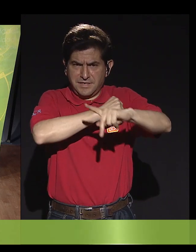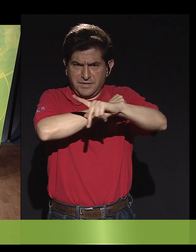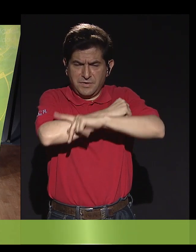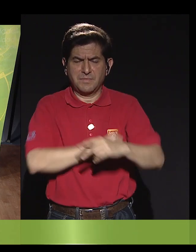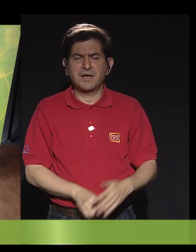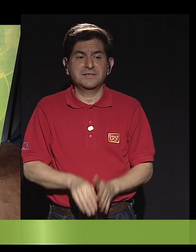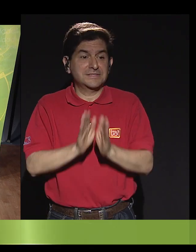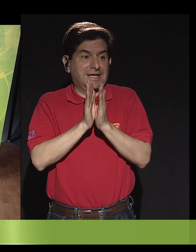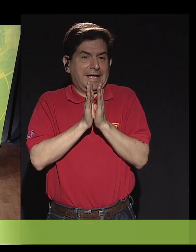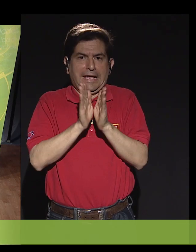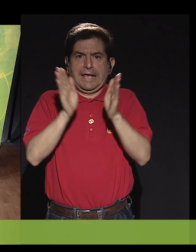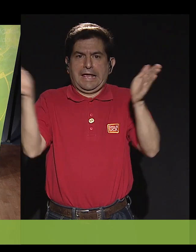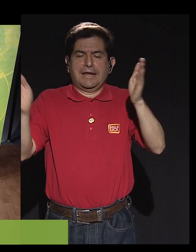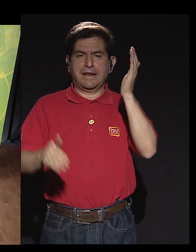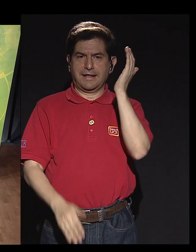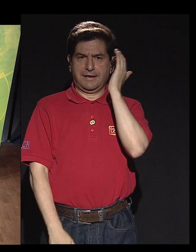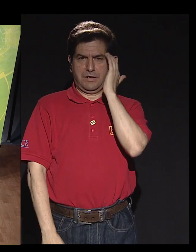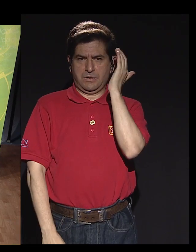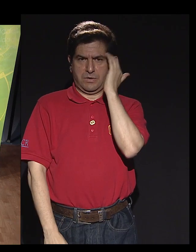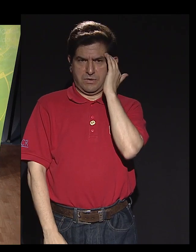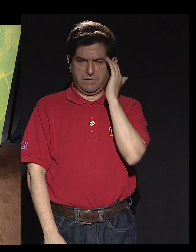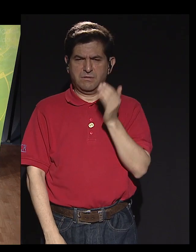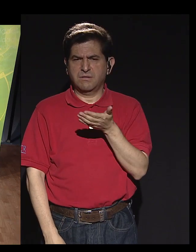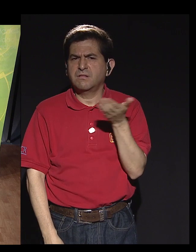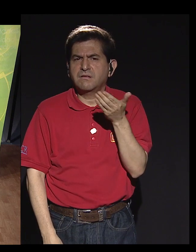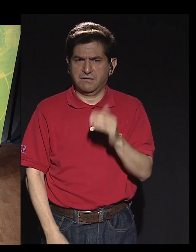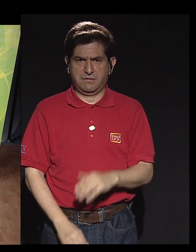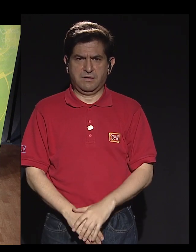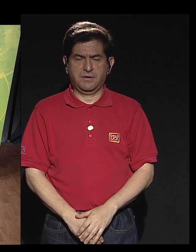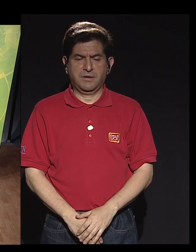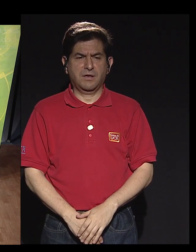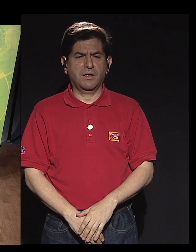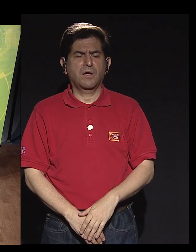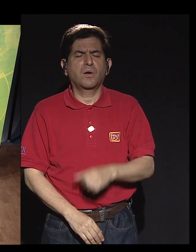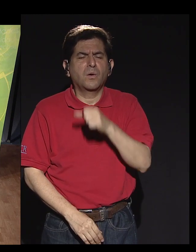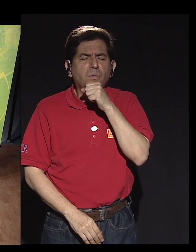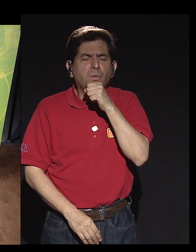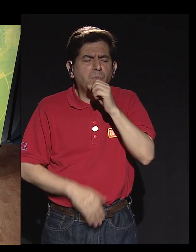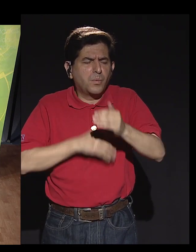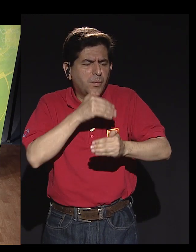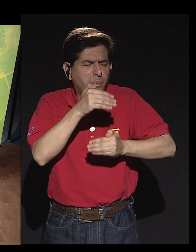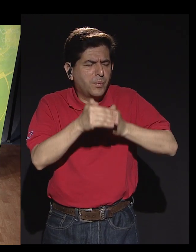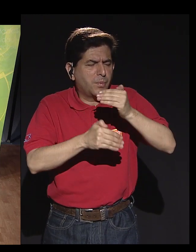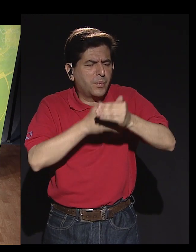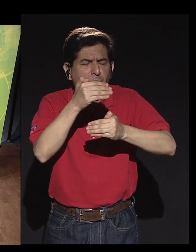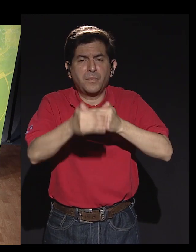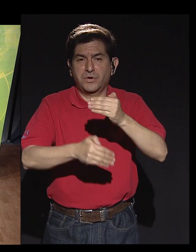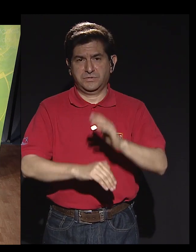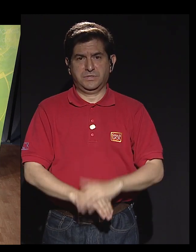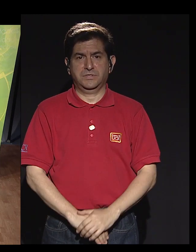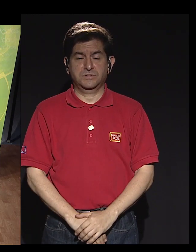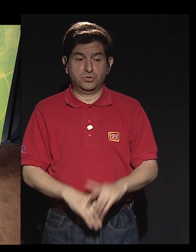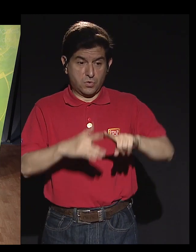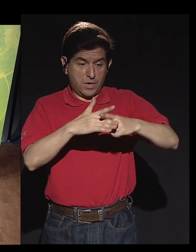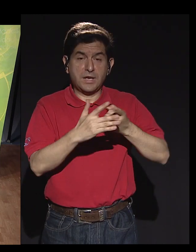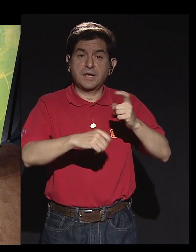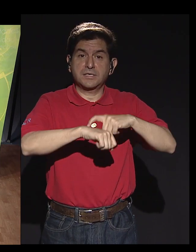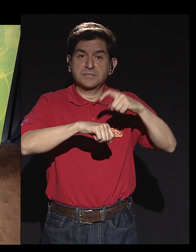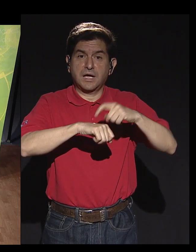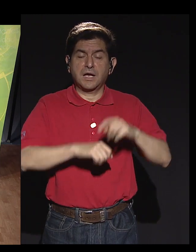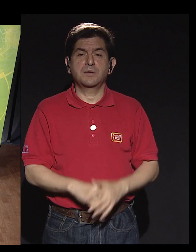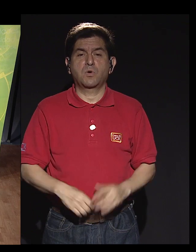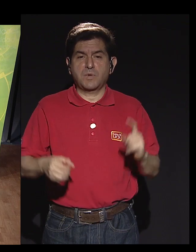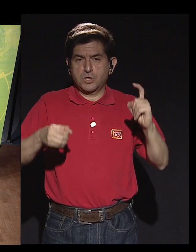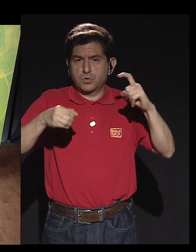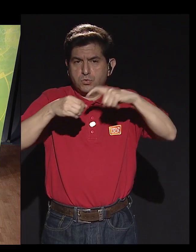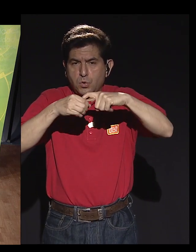el país desde niveles generales, de concientizar a la población de que el envejecimiento es un proceso que inicia desde el momento de